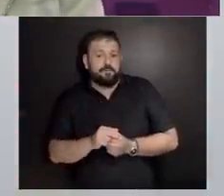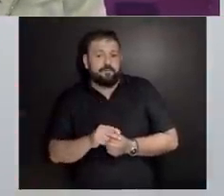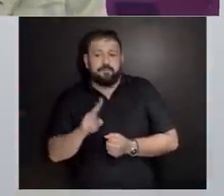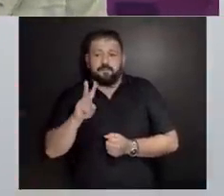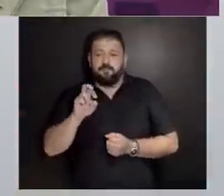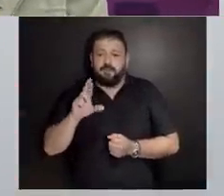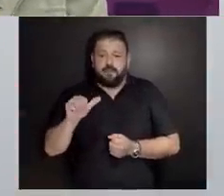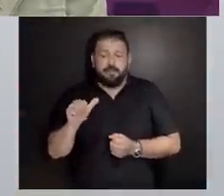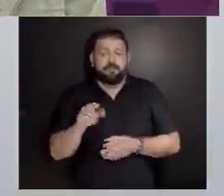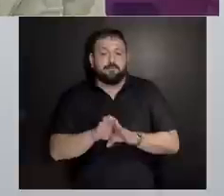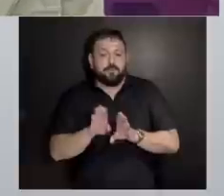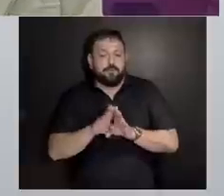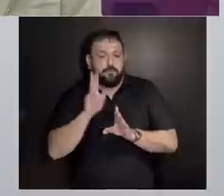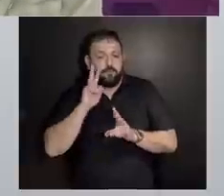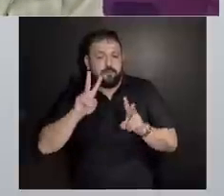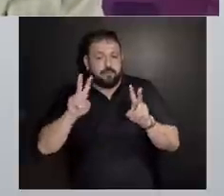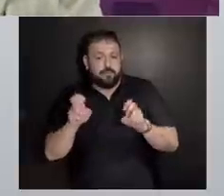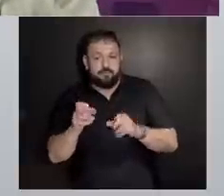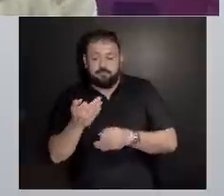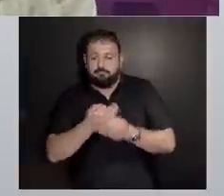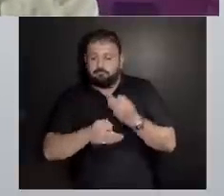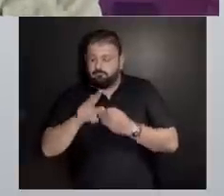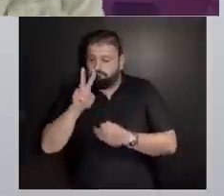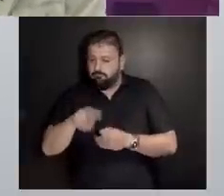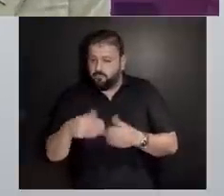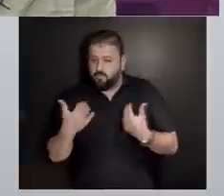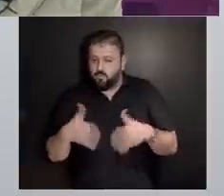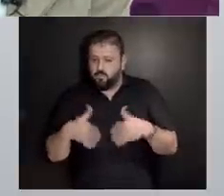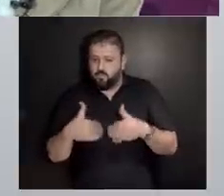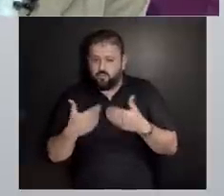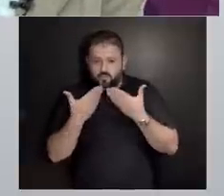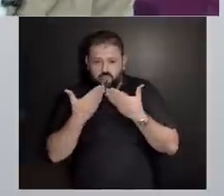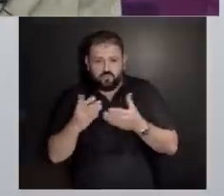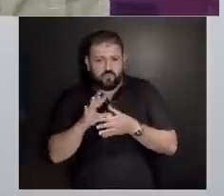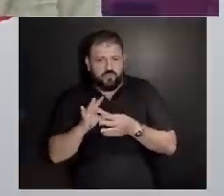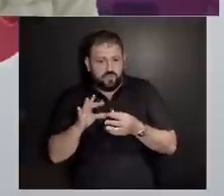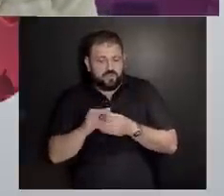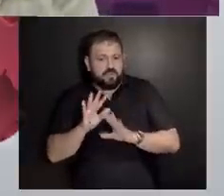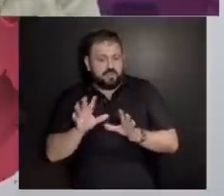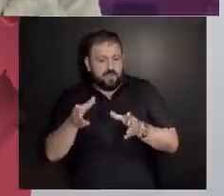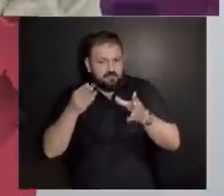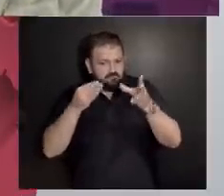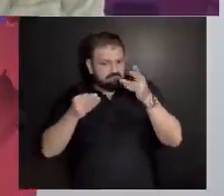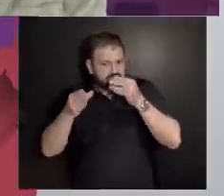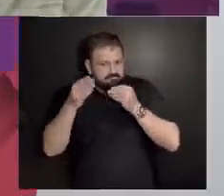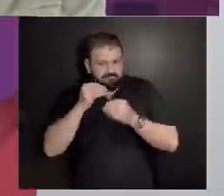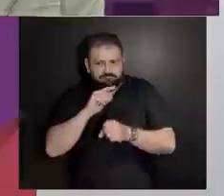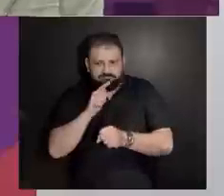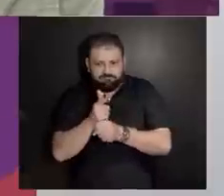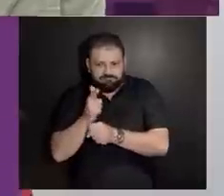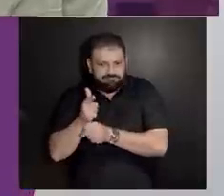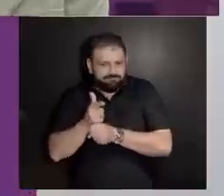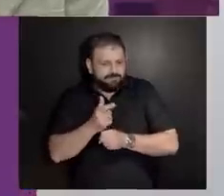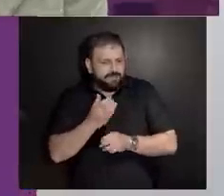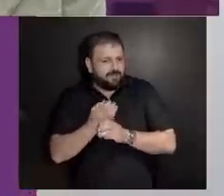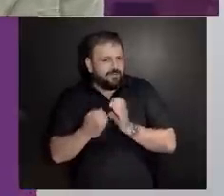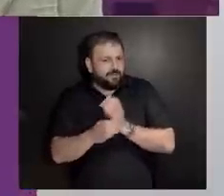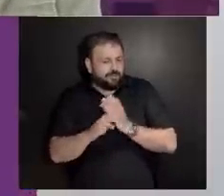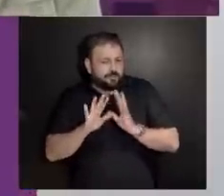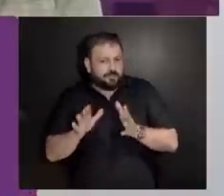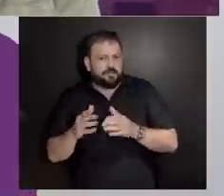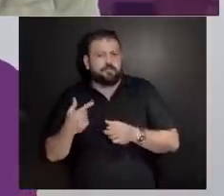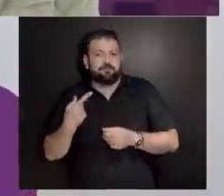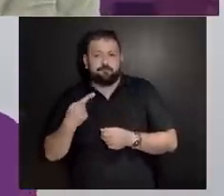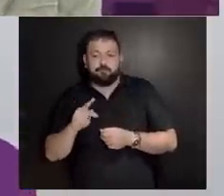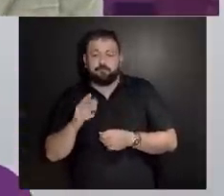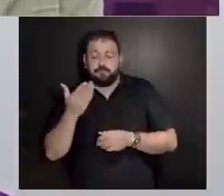veas, ¿cómo ves el tema? No, bueno, pues buenísimo y un montón de cosas que estábamos aprendiendo, ¿no? Como dices, bueno, no en